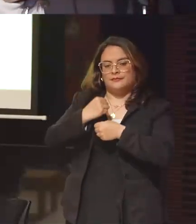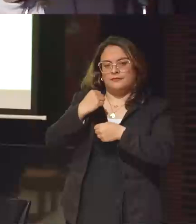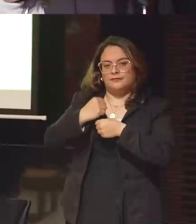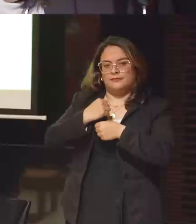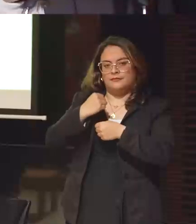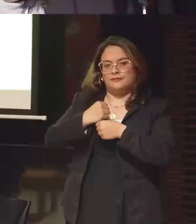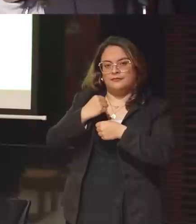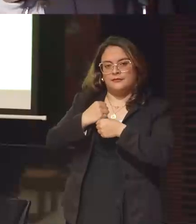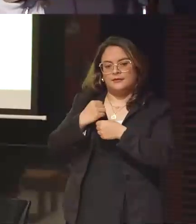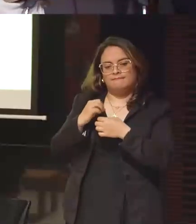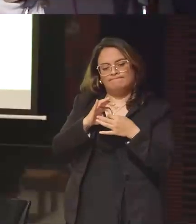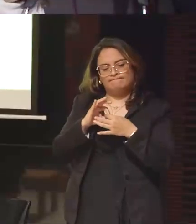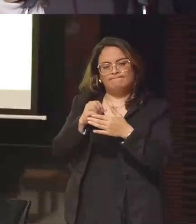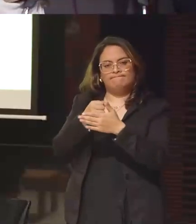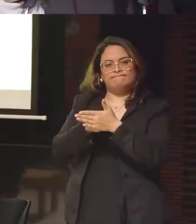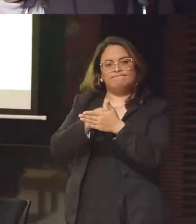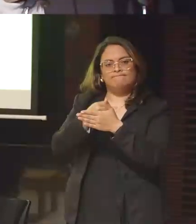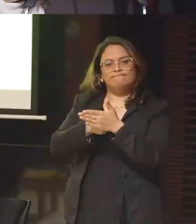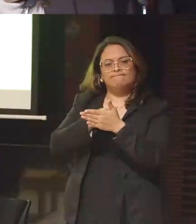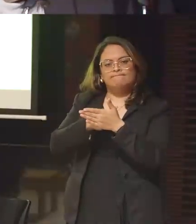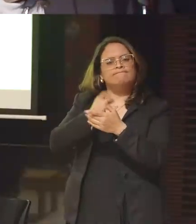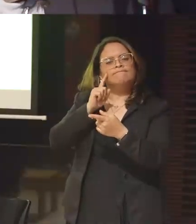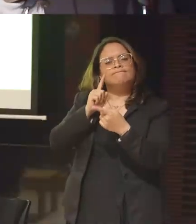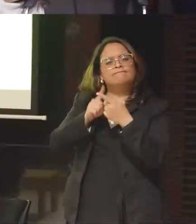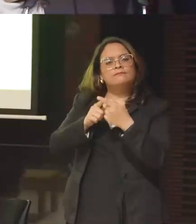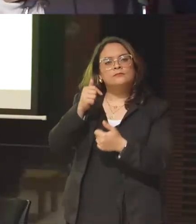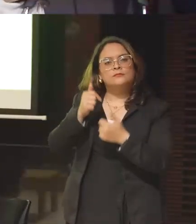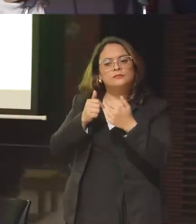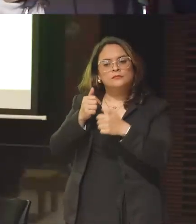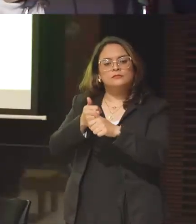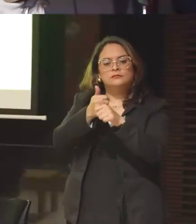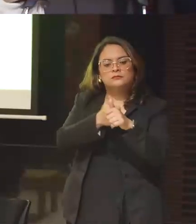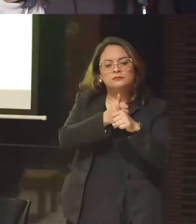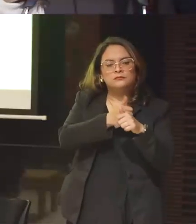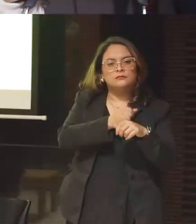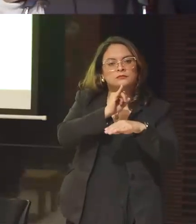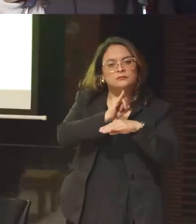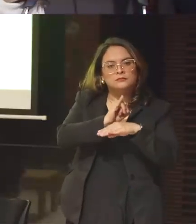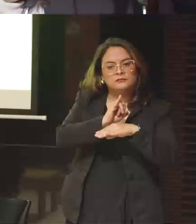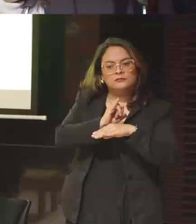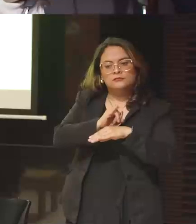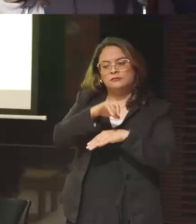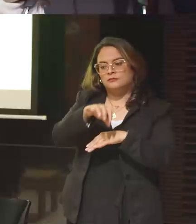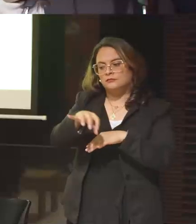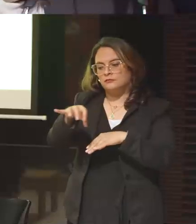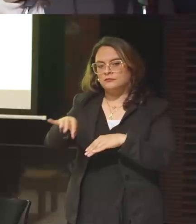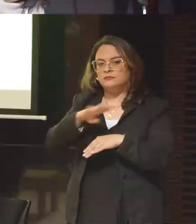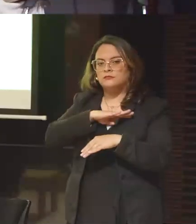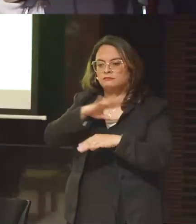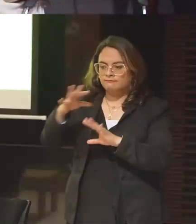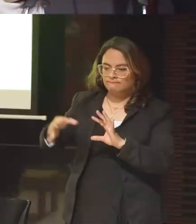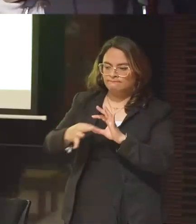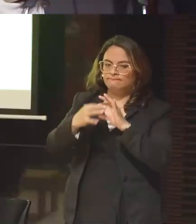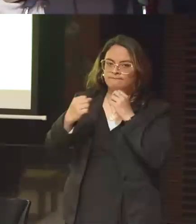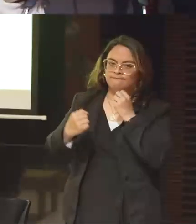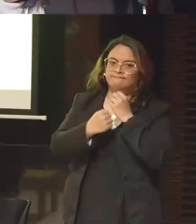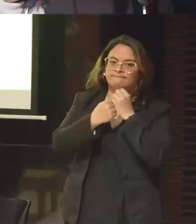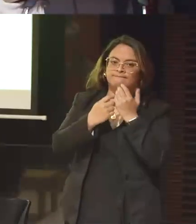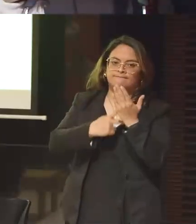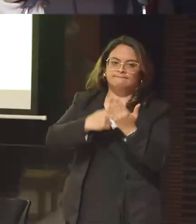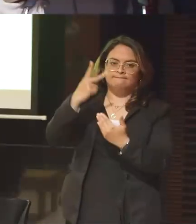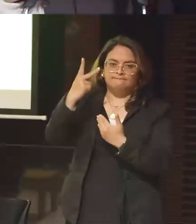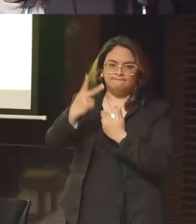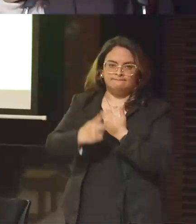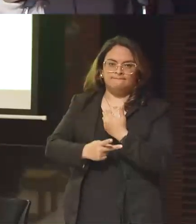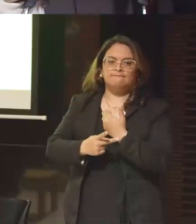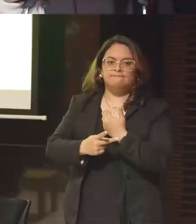como muy intensa, muy vehemente, para que cada una de las instituciones de la alcaldía haga parte de este proyecto, porque el metro no se lee solamente desde